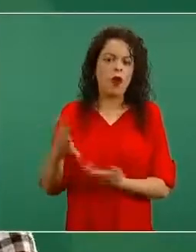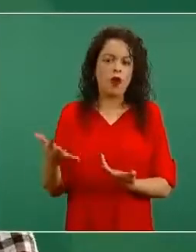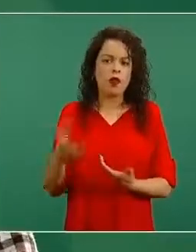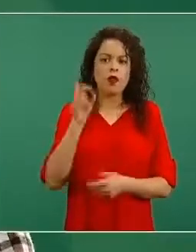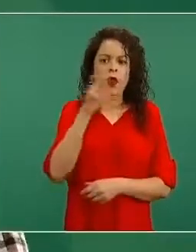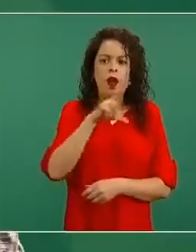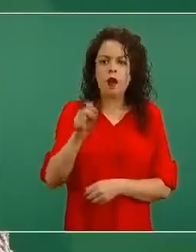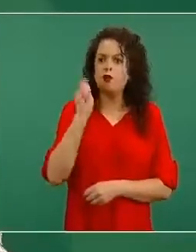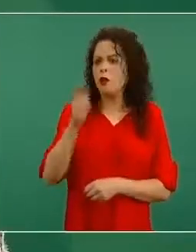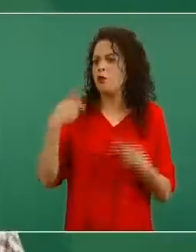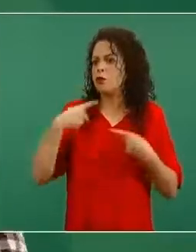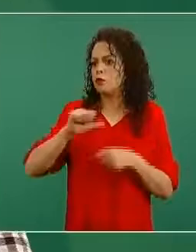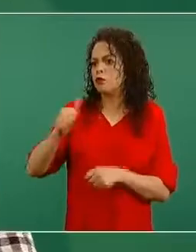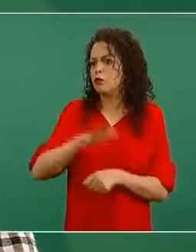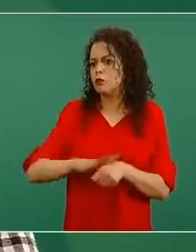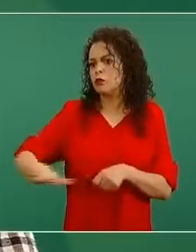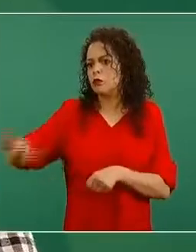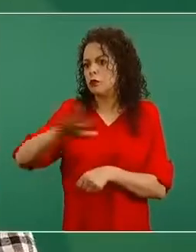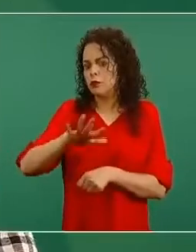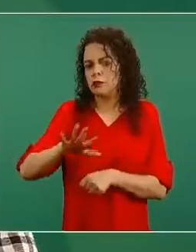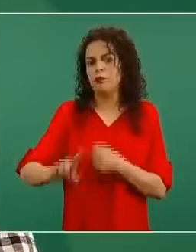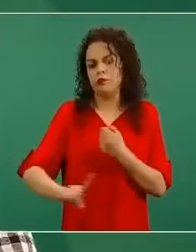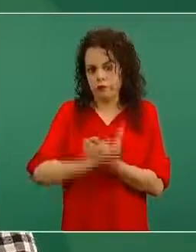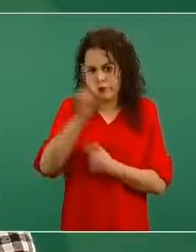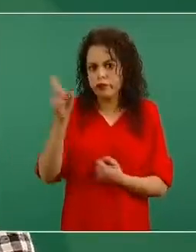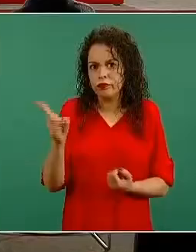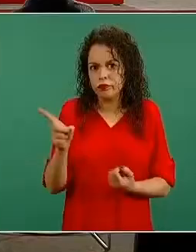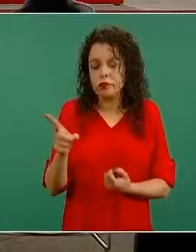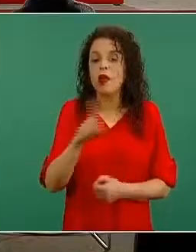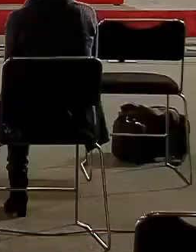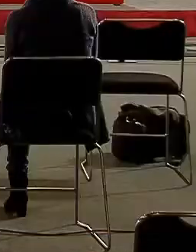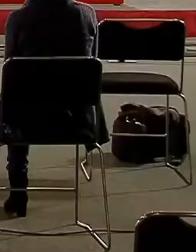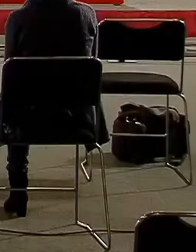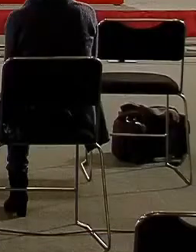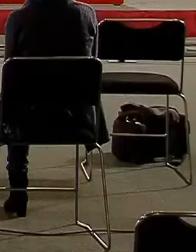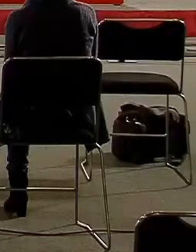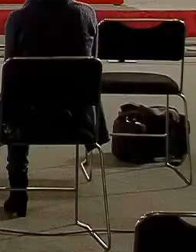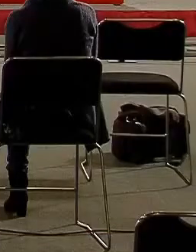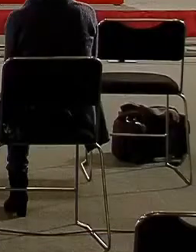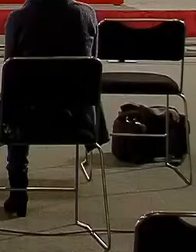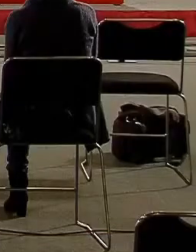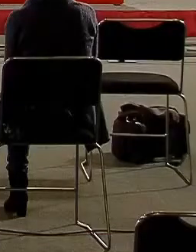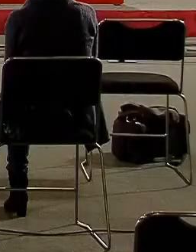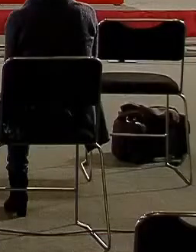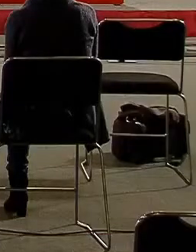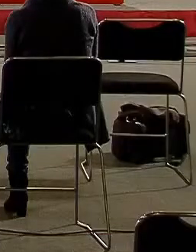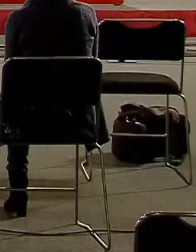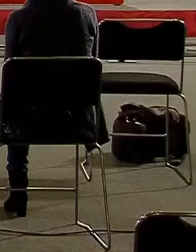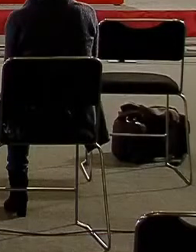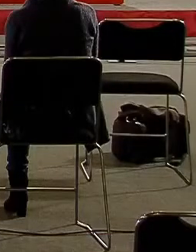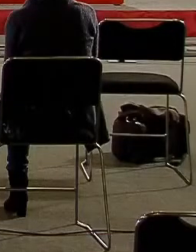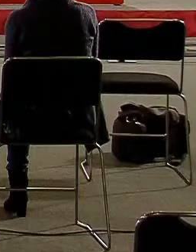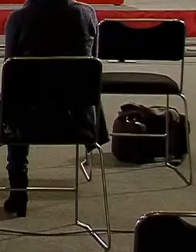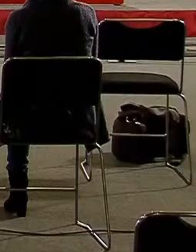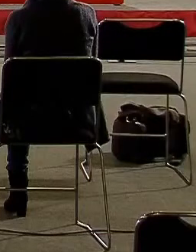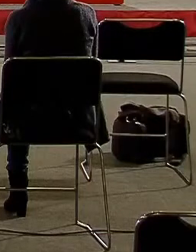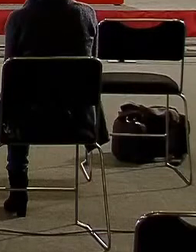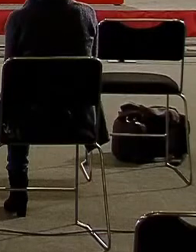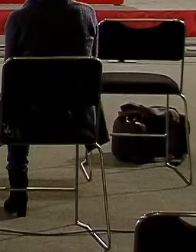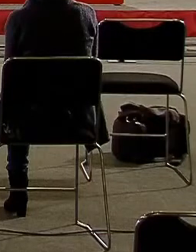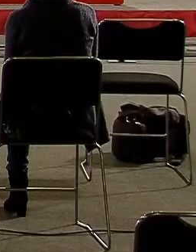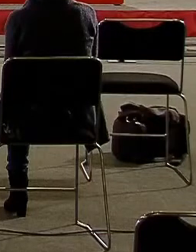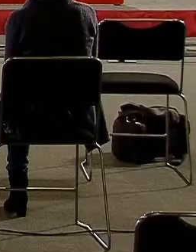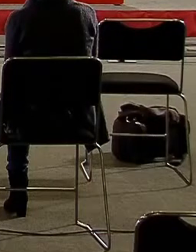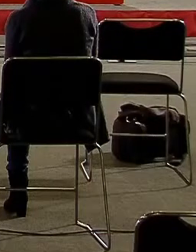intereses colectivos o los intereses de otra persona, ayúdenos a denunciar de manera estructurada, formal,